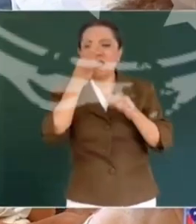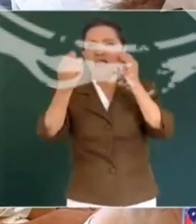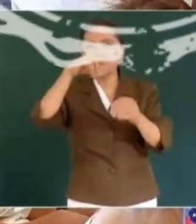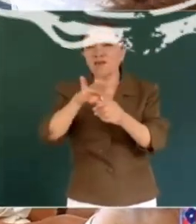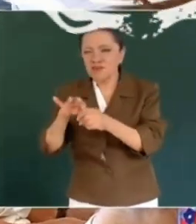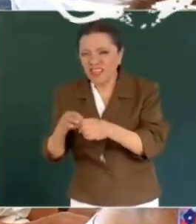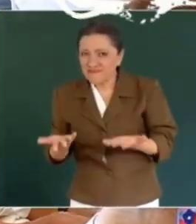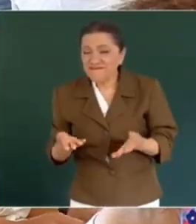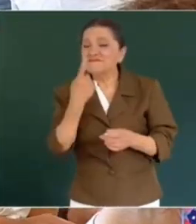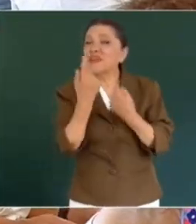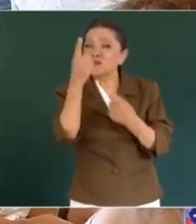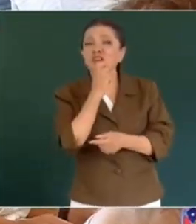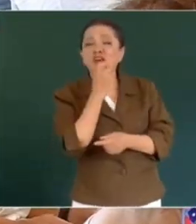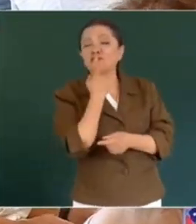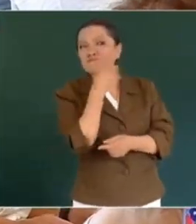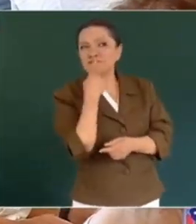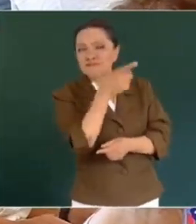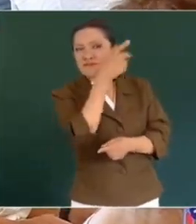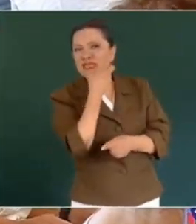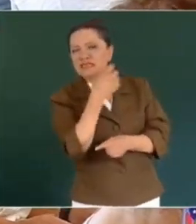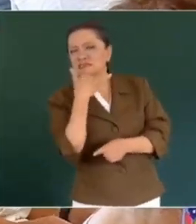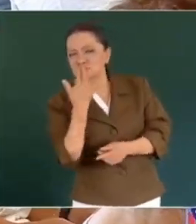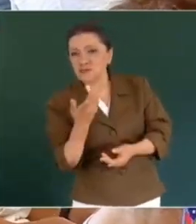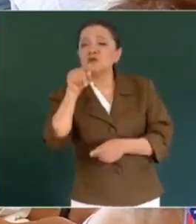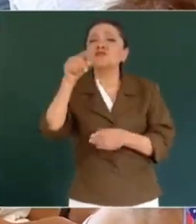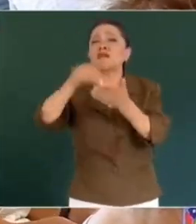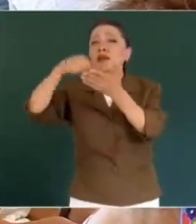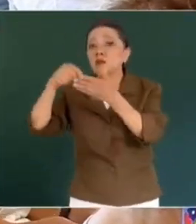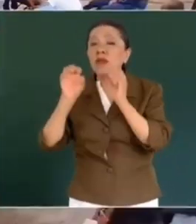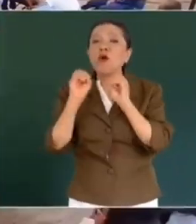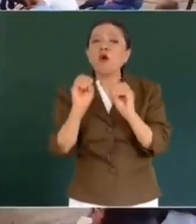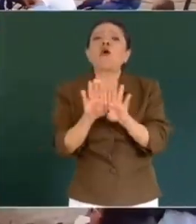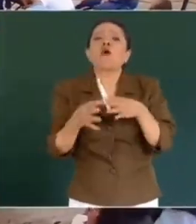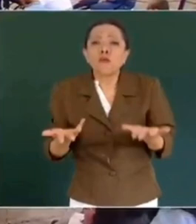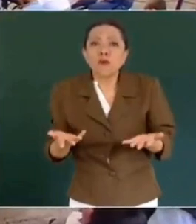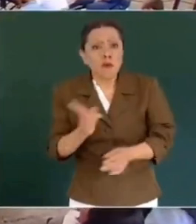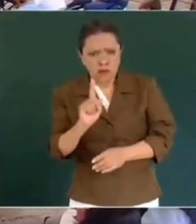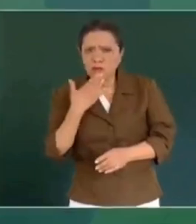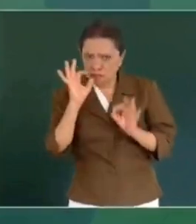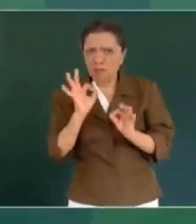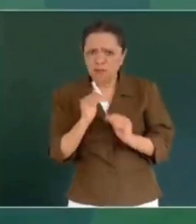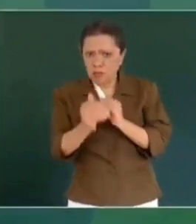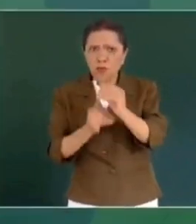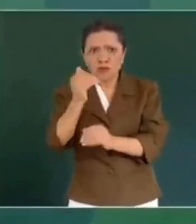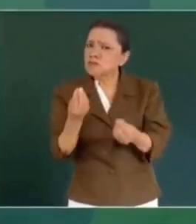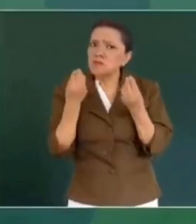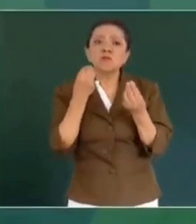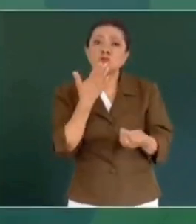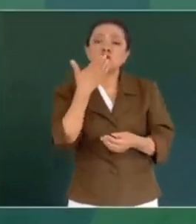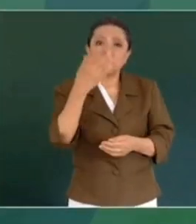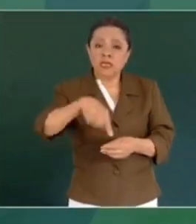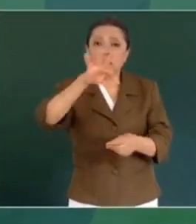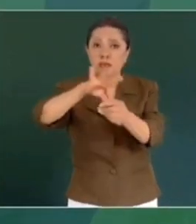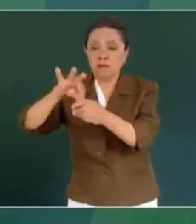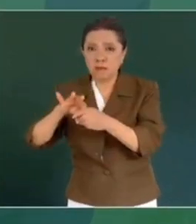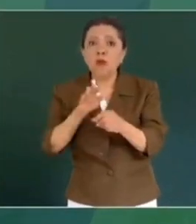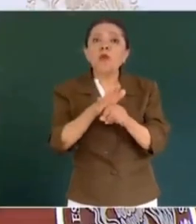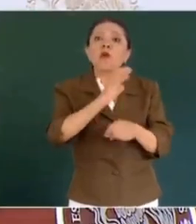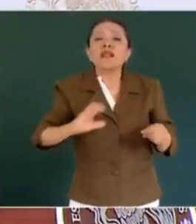¿Cómo califica usted este proceso? ¿Lo palomea o considera que este proceso está manchado por todas estas situaciones? No, está muy bien el proceso. Mucho, muy bien. Por primera